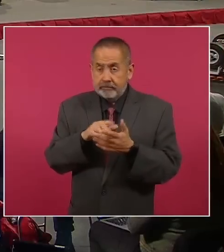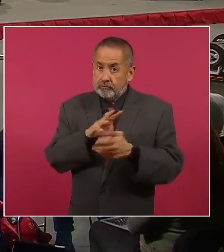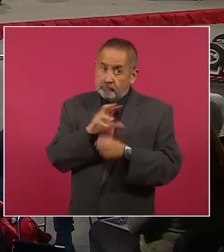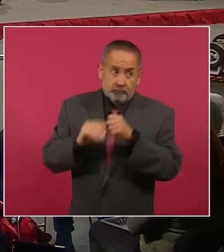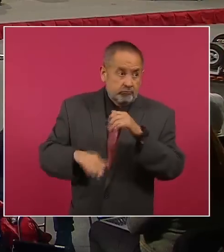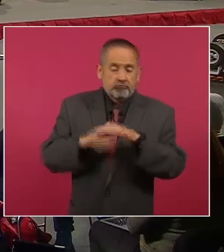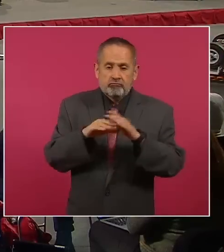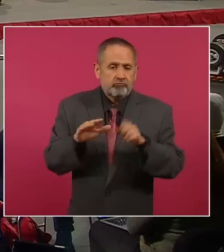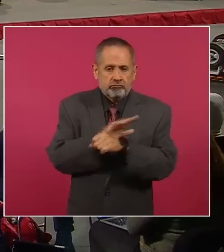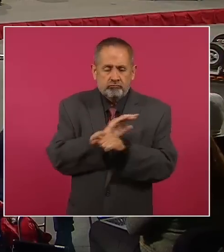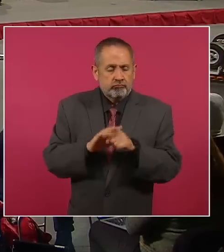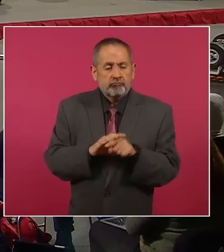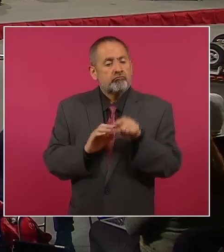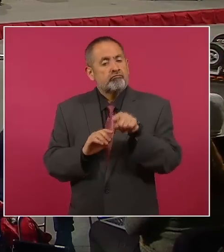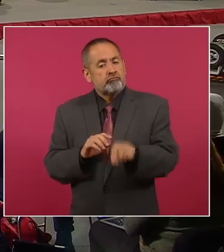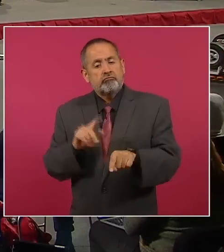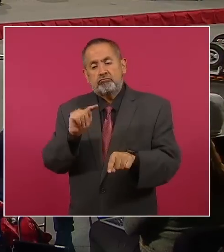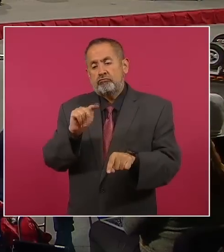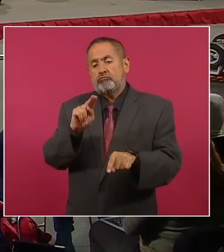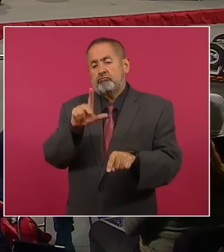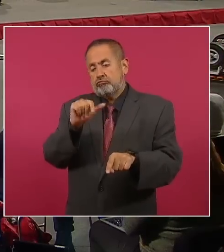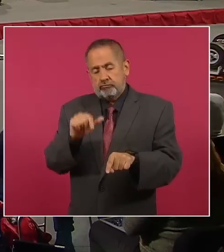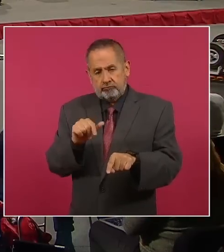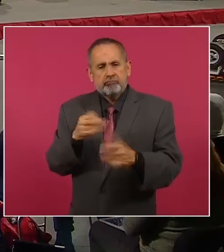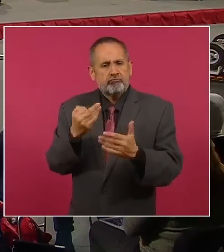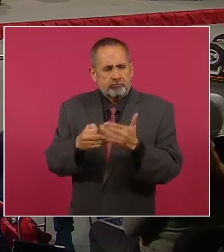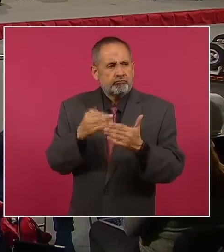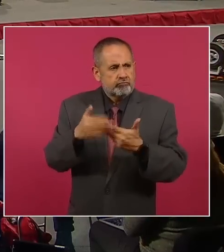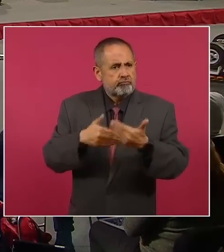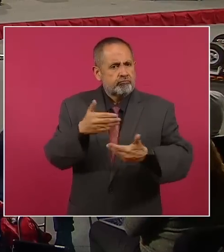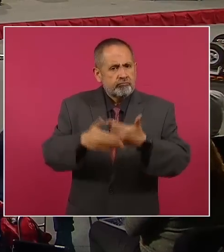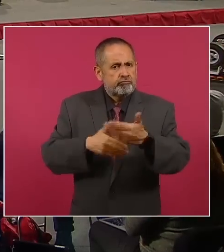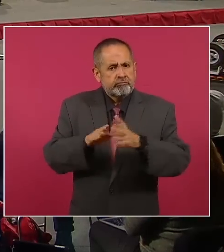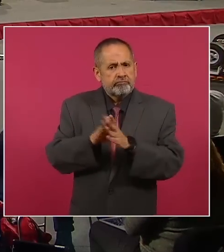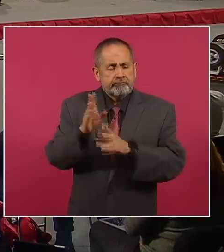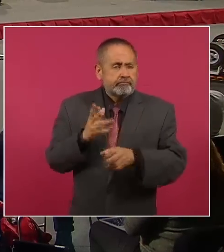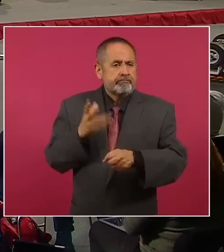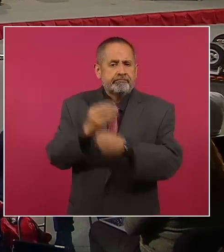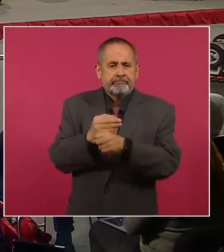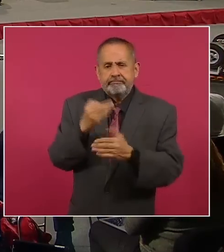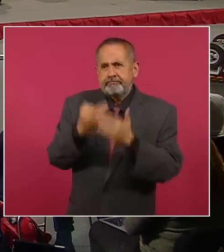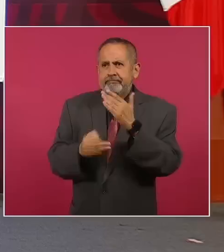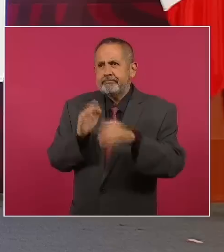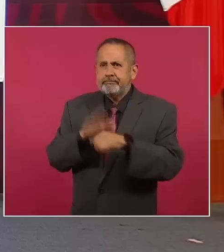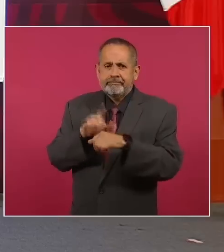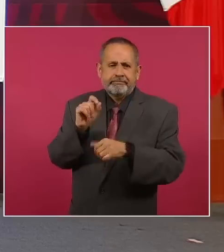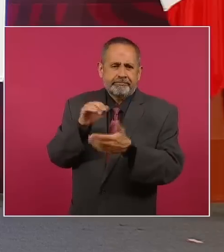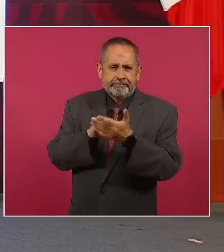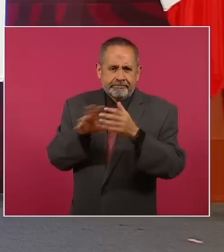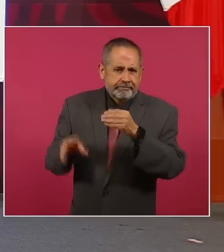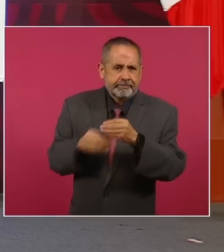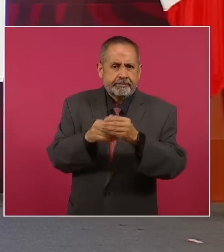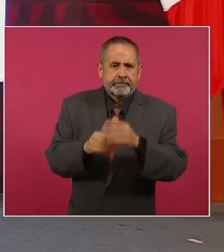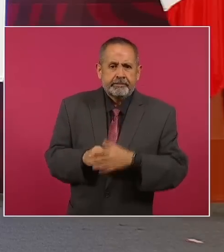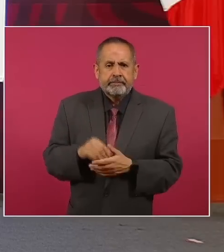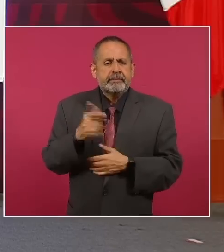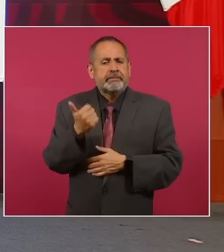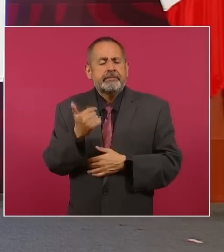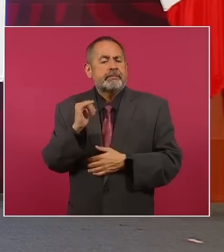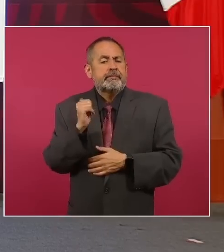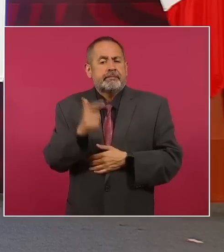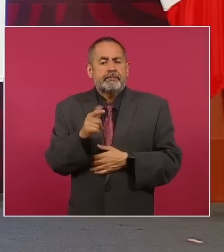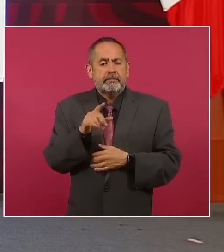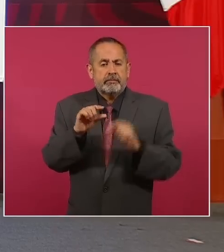capacidad, la coquizadora de Tula todavía no a su capacidad porque le faltarían como 20,000 barriles, y una pequeña